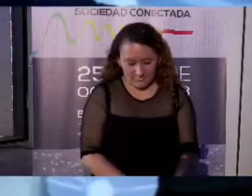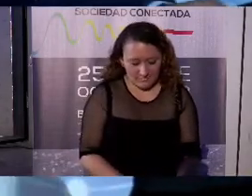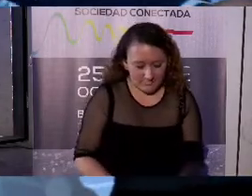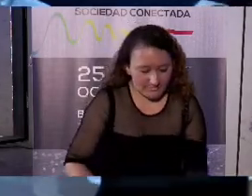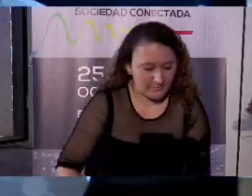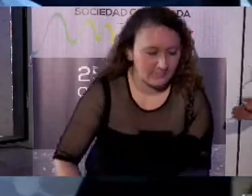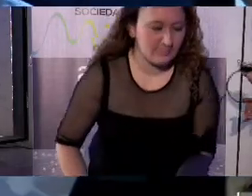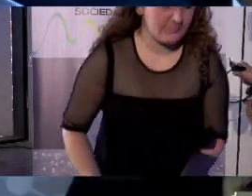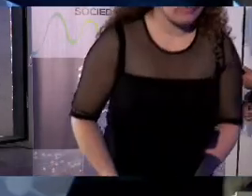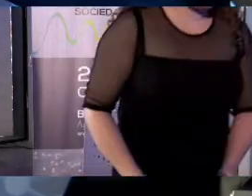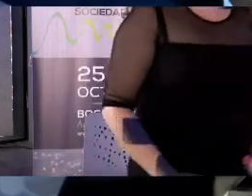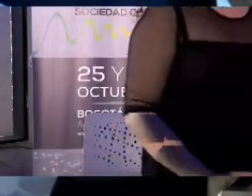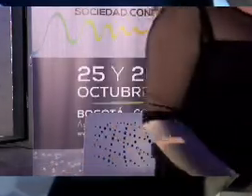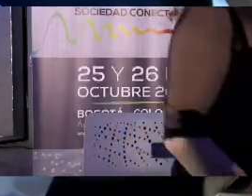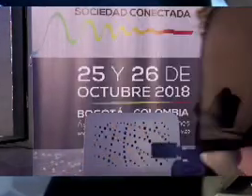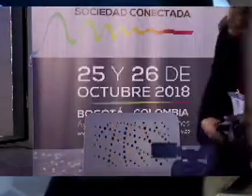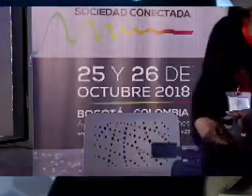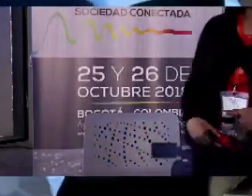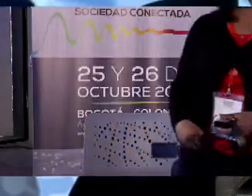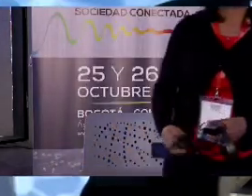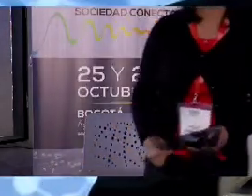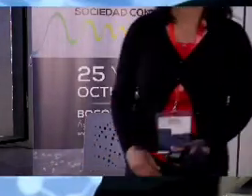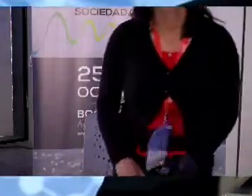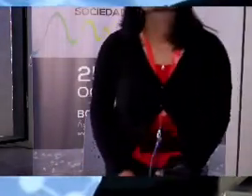sutel Como usted